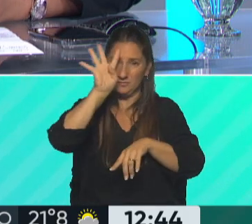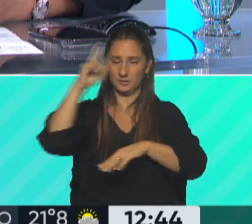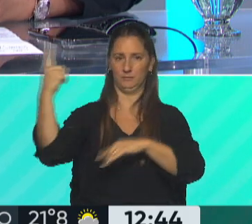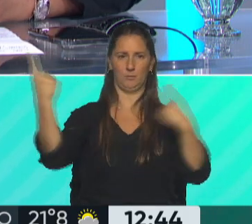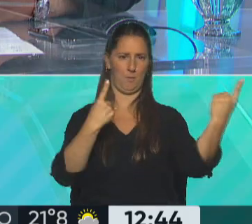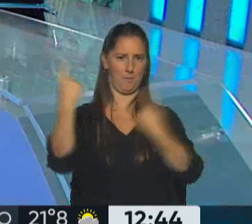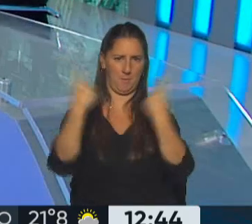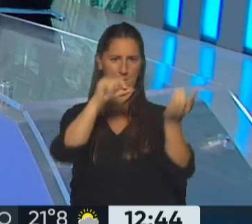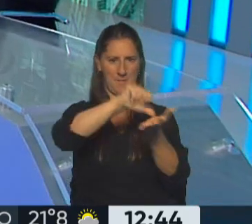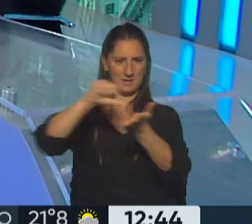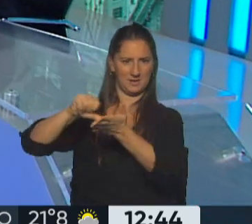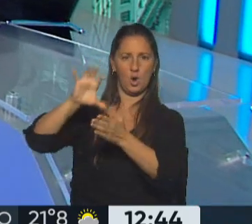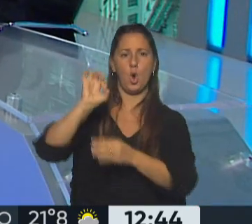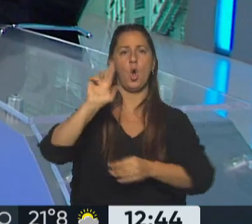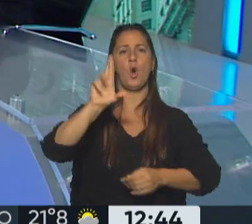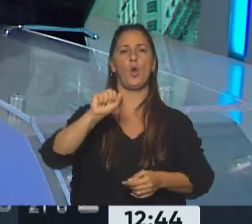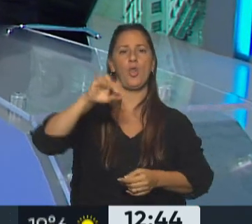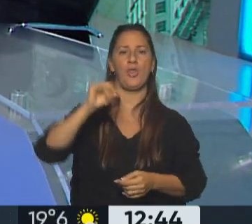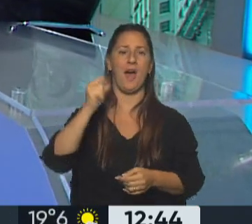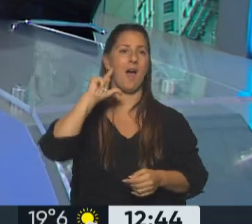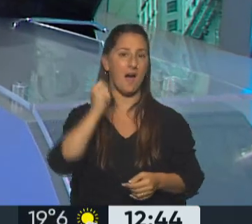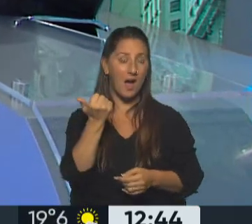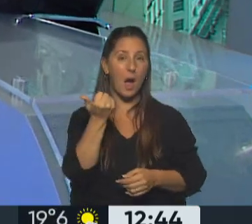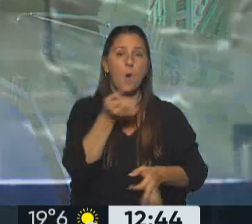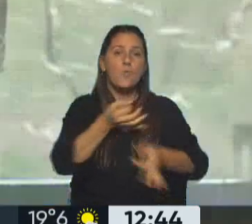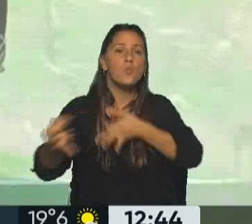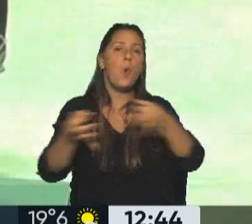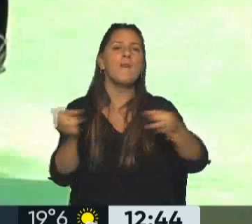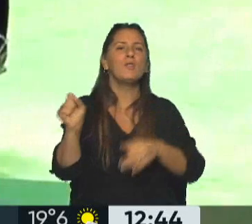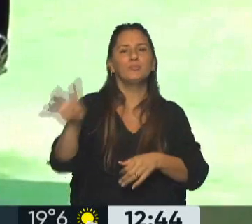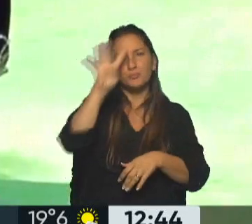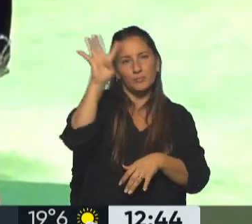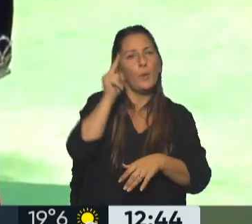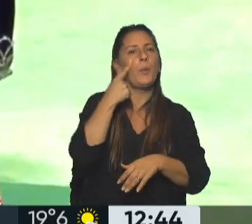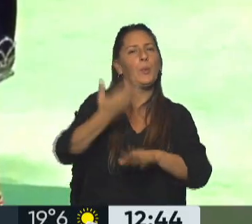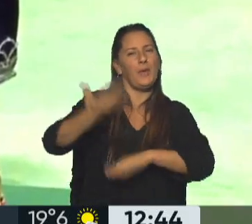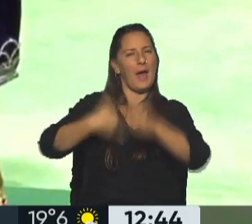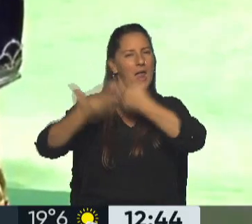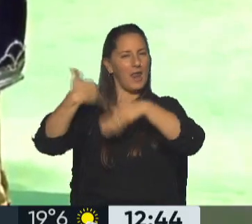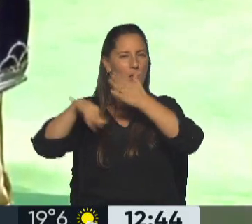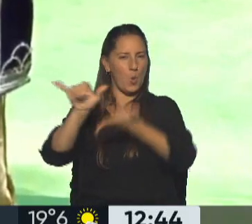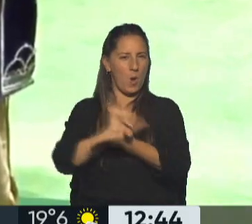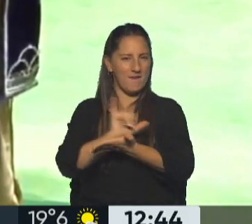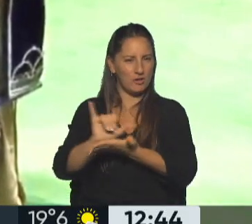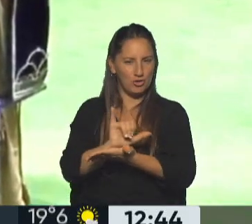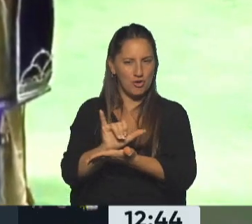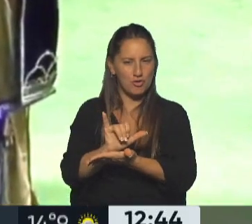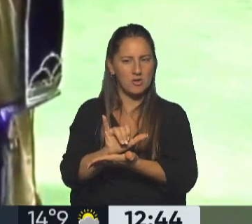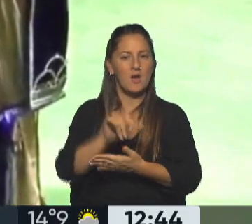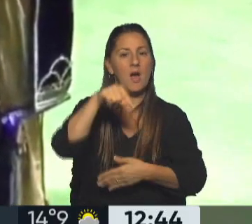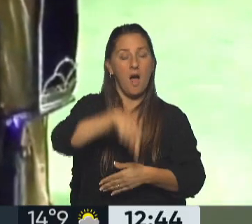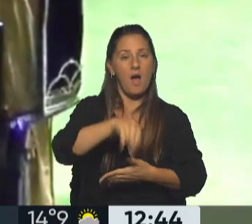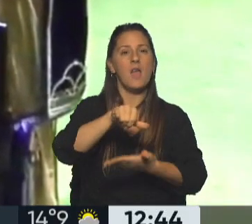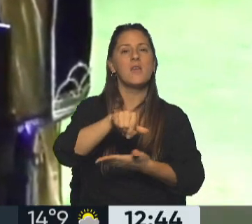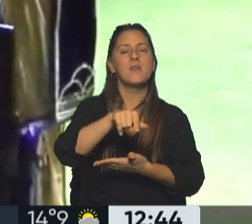la nación Onondaga, que eran los pueblos indígenas que habitaban en Nueva York, que habitualmente da la bienvenida, hace de anfitrión y hace